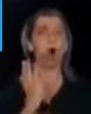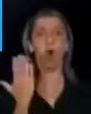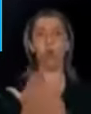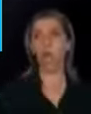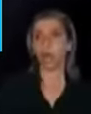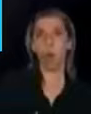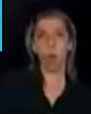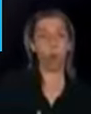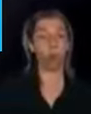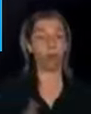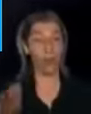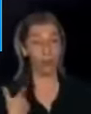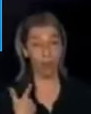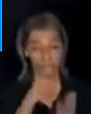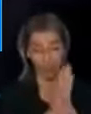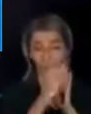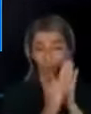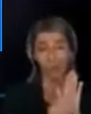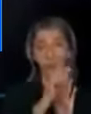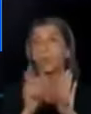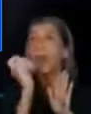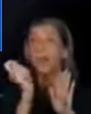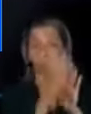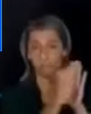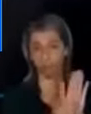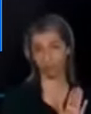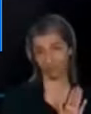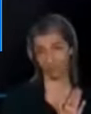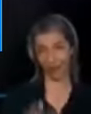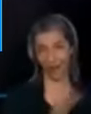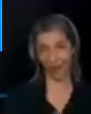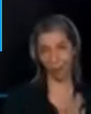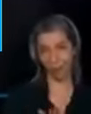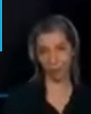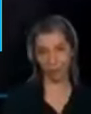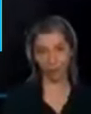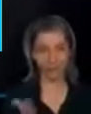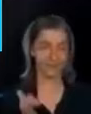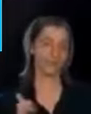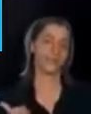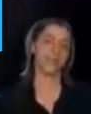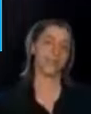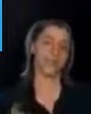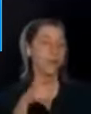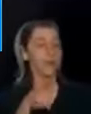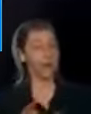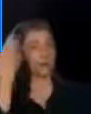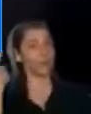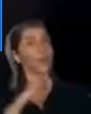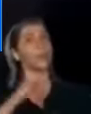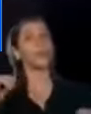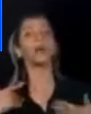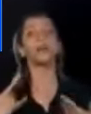debates? ¿Cómo lo viste vos, que estás mucho en el tema y podés darnos un análisis de esta situación? Bien,